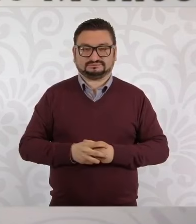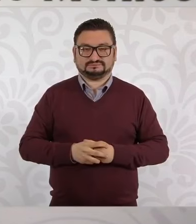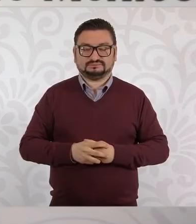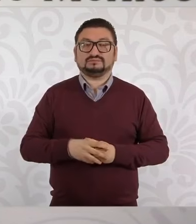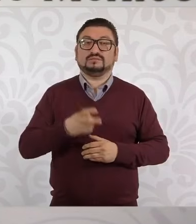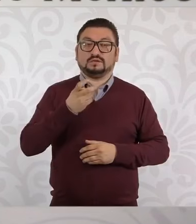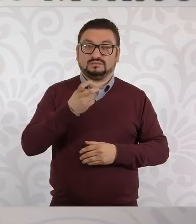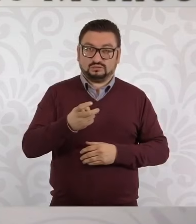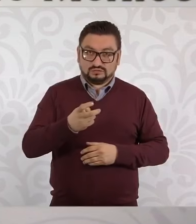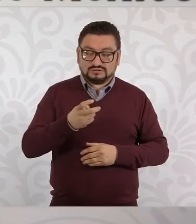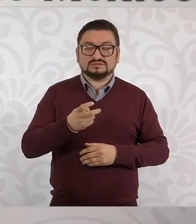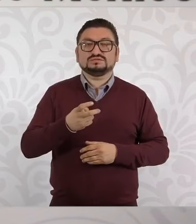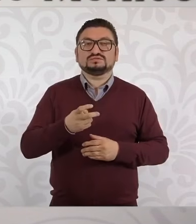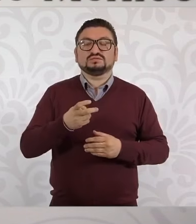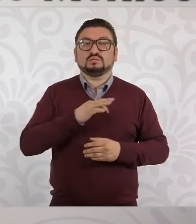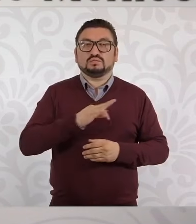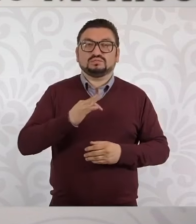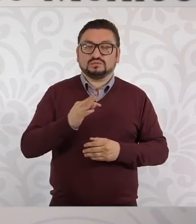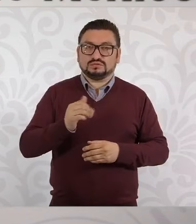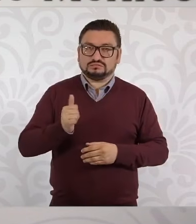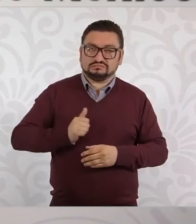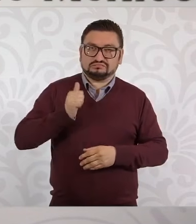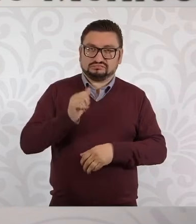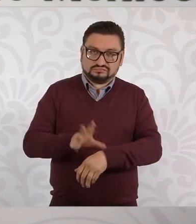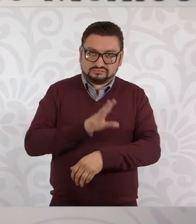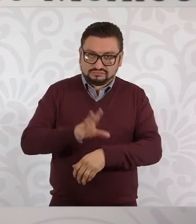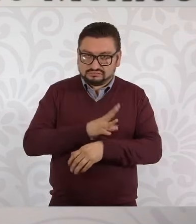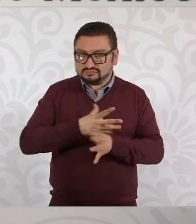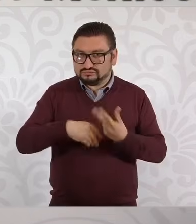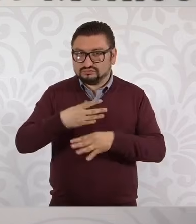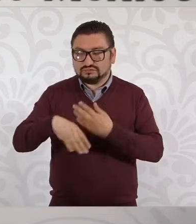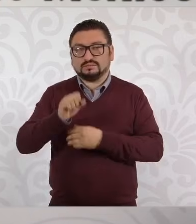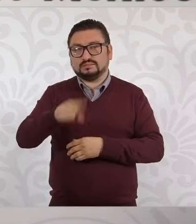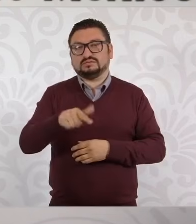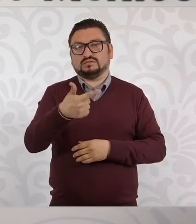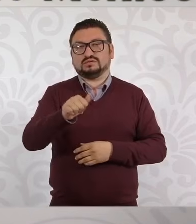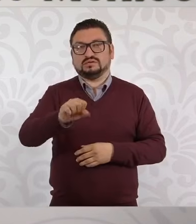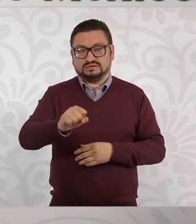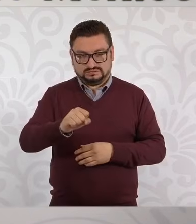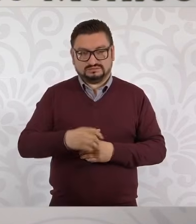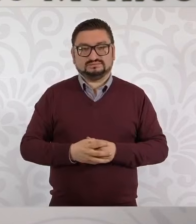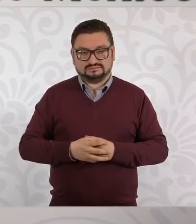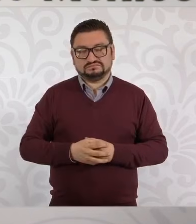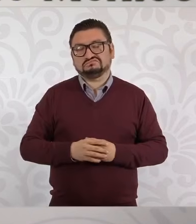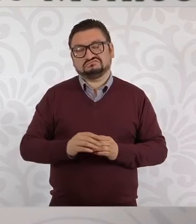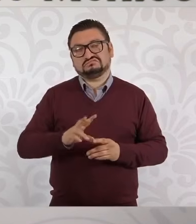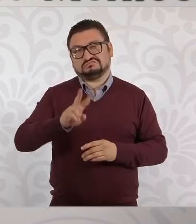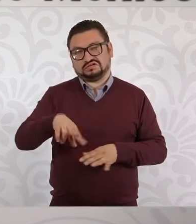Entonces, la explotación de las fuentes renovables y el gas. En efecto,